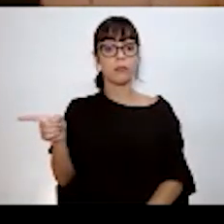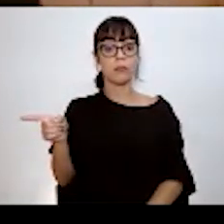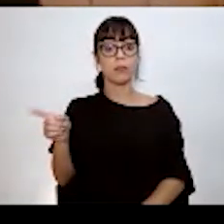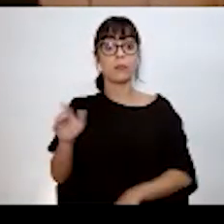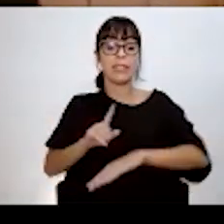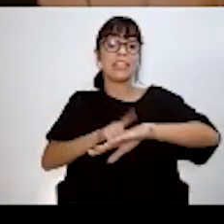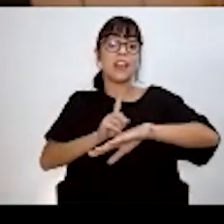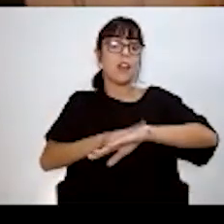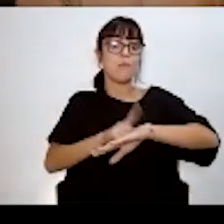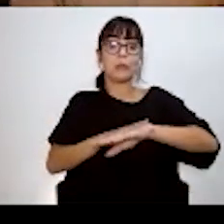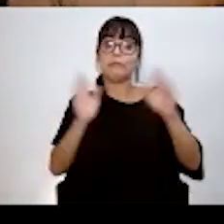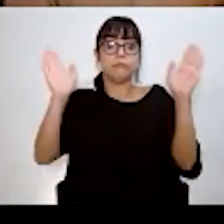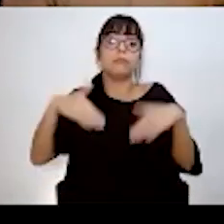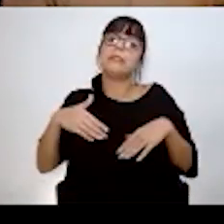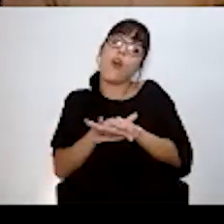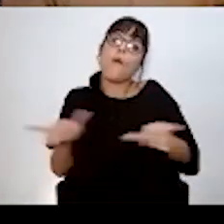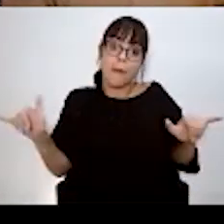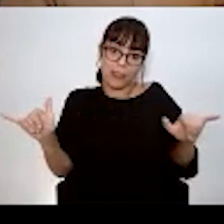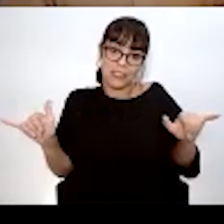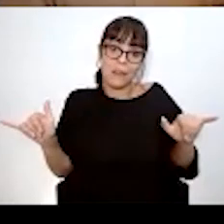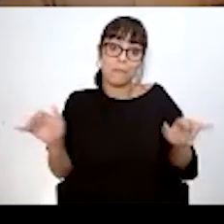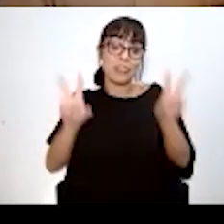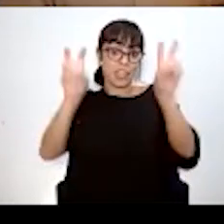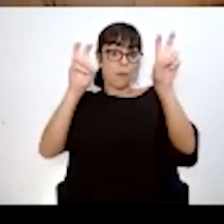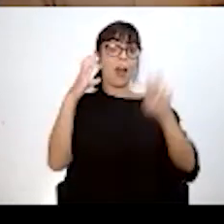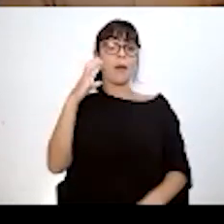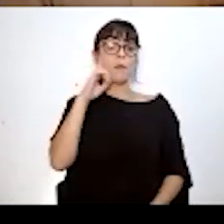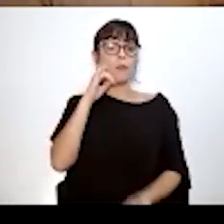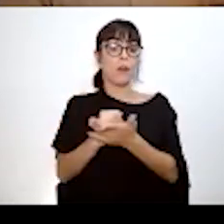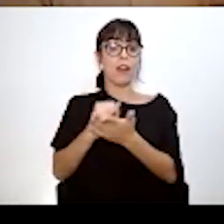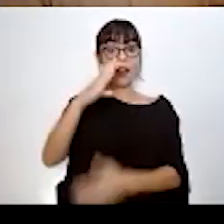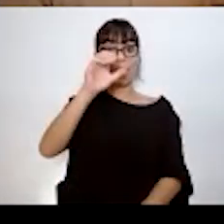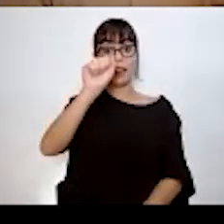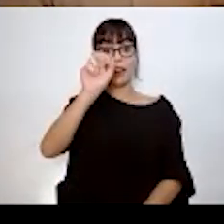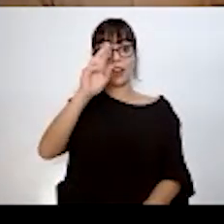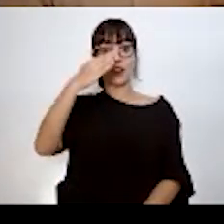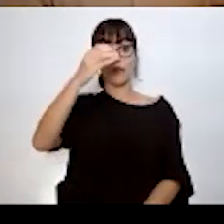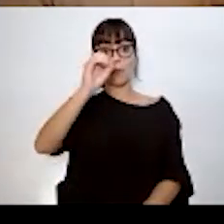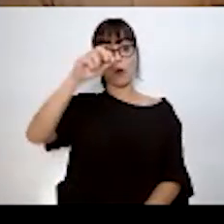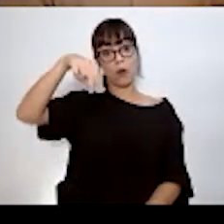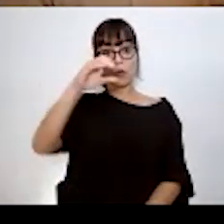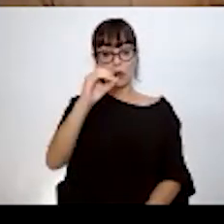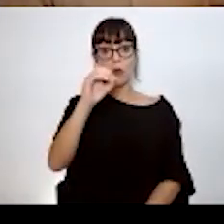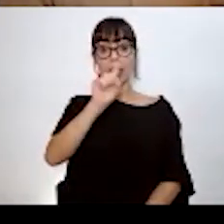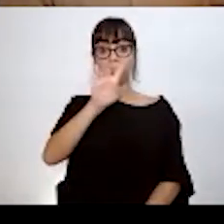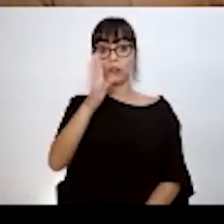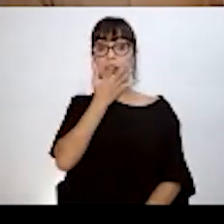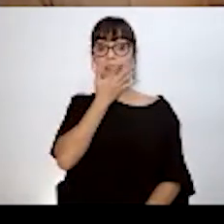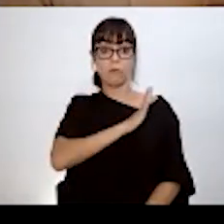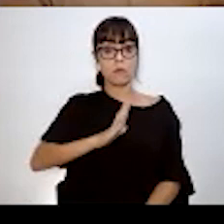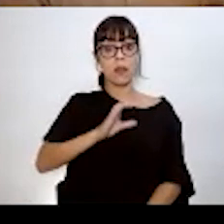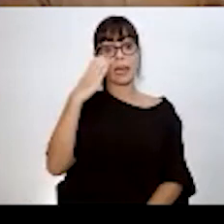tiempo. Y la incorporación del carbono 14 a la investigación arqueológica del archipiélago ha constituido un elemento